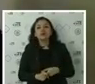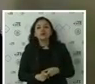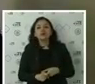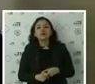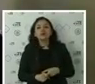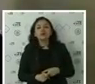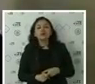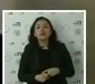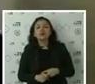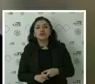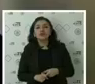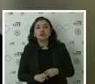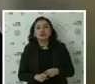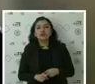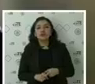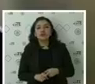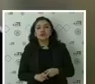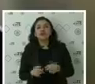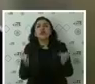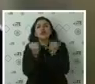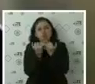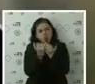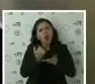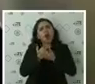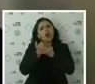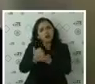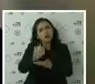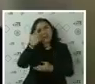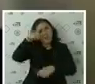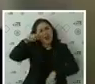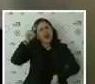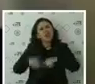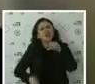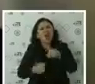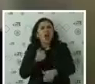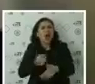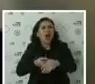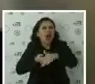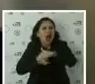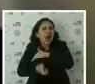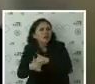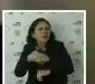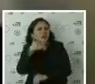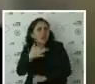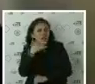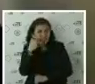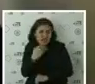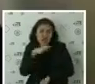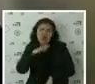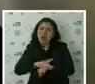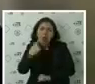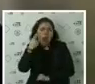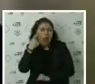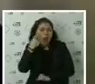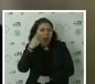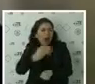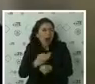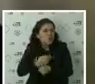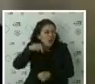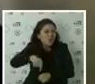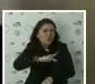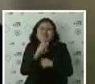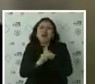Así como el contribuir a eliminar la corrupción, pues como dije antes, ese es lo que más se vive actualmente